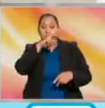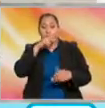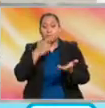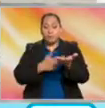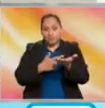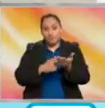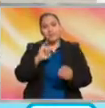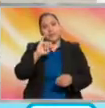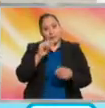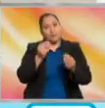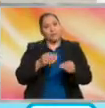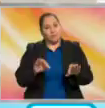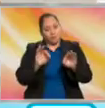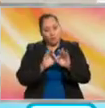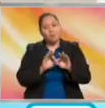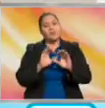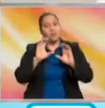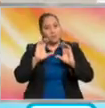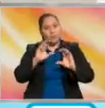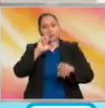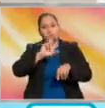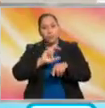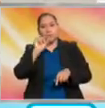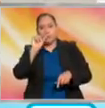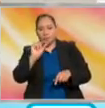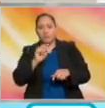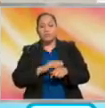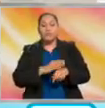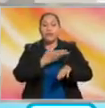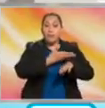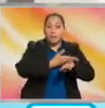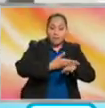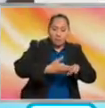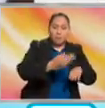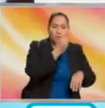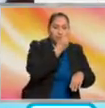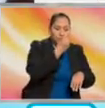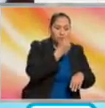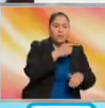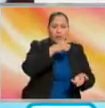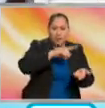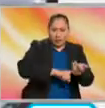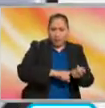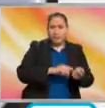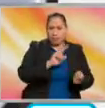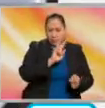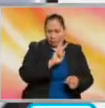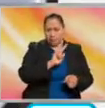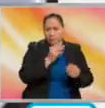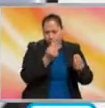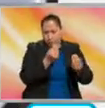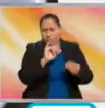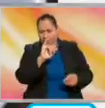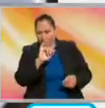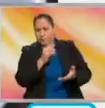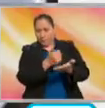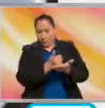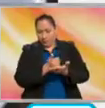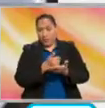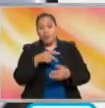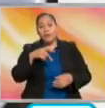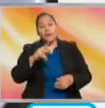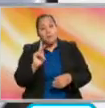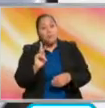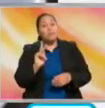sí es importante controlarlo. Comer las claras, porque las claras tienen un aporte proteico también muy importante. Ok. Claro. ¿Me explico? Sí.